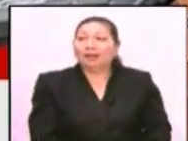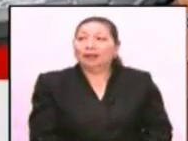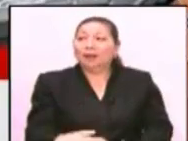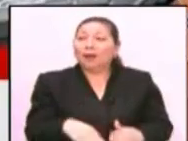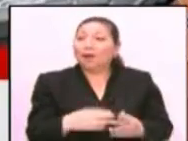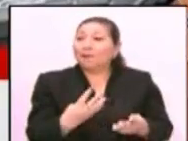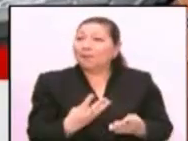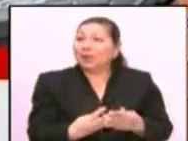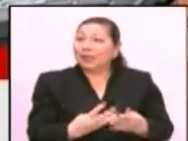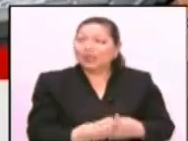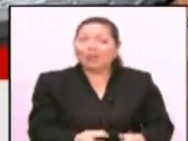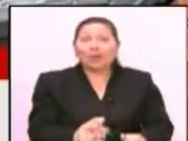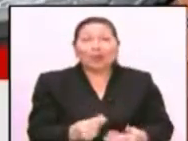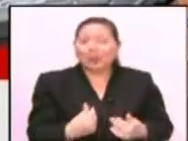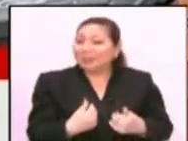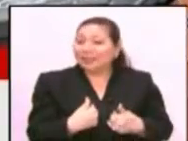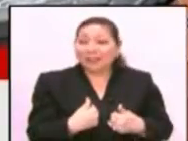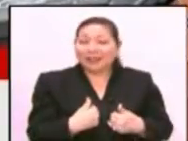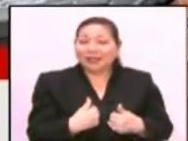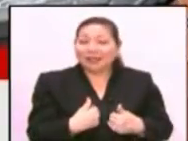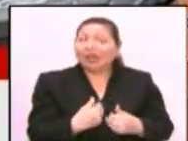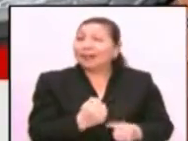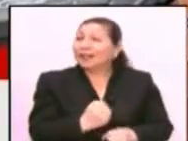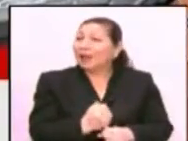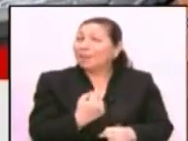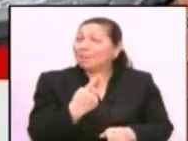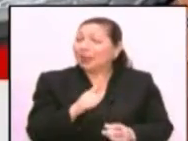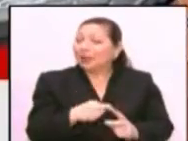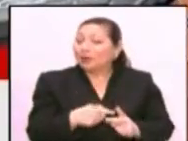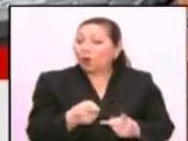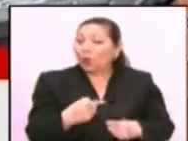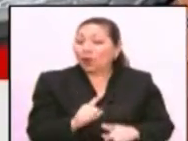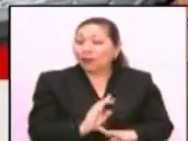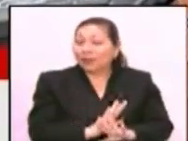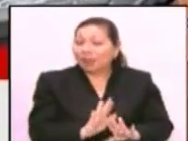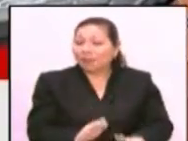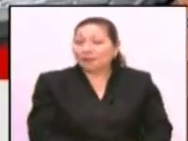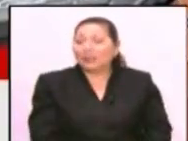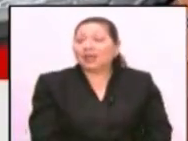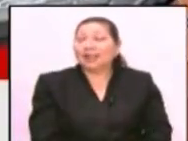interno no cuenta con oportunidades laborales para cuando egresan.